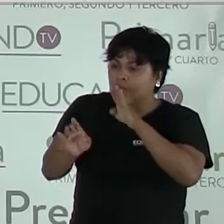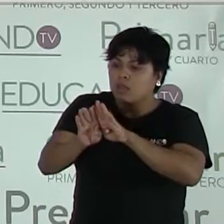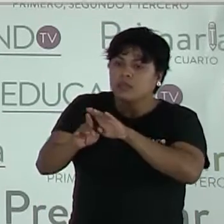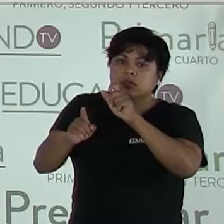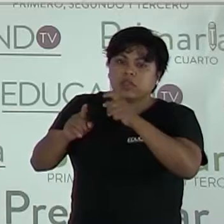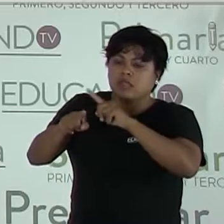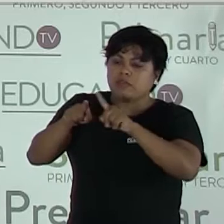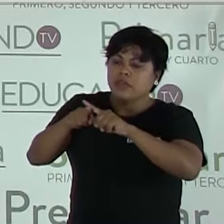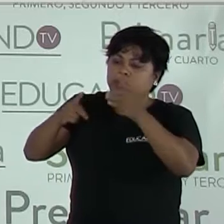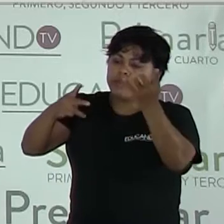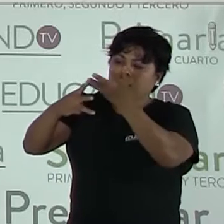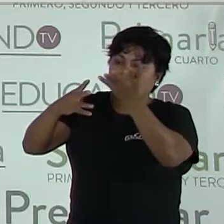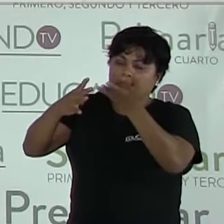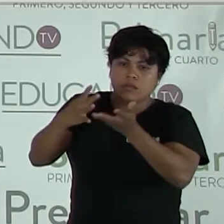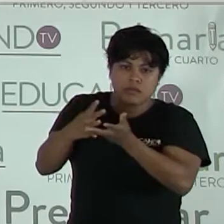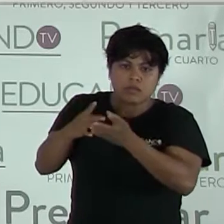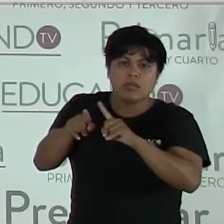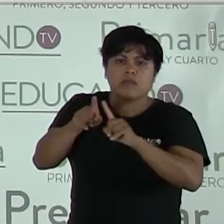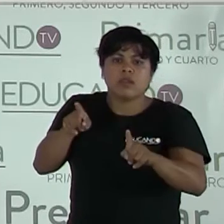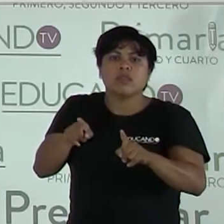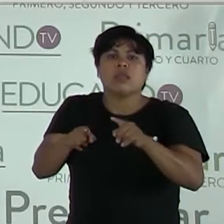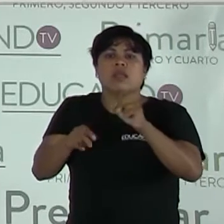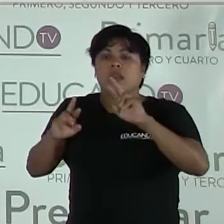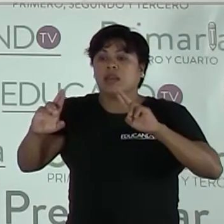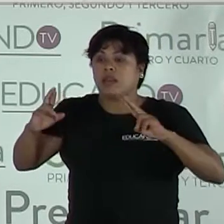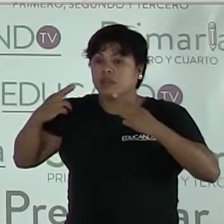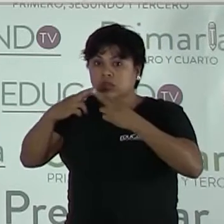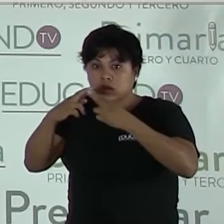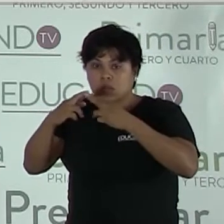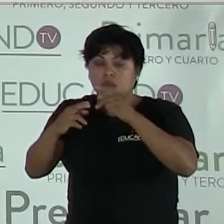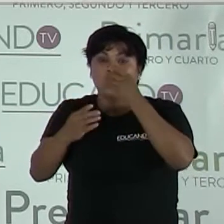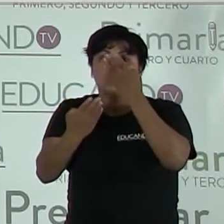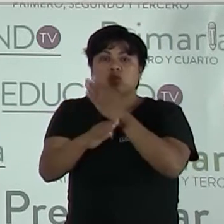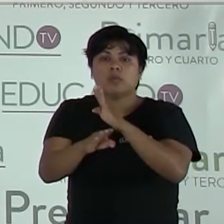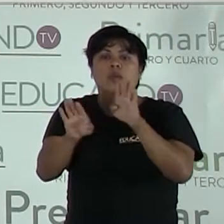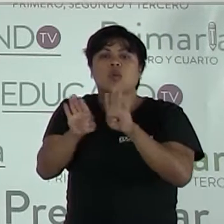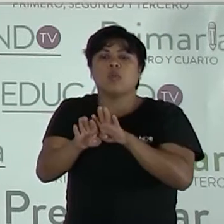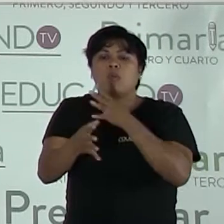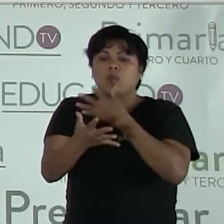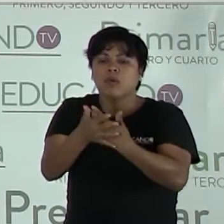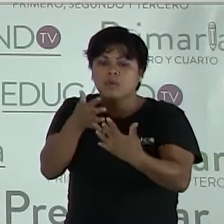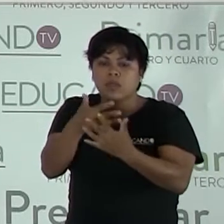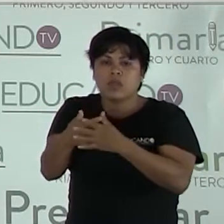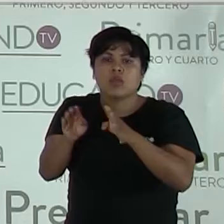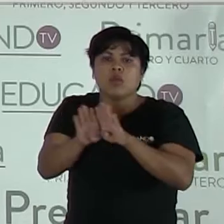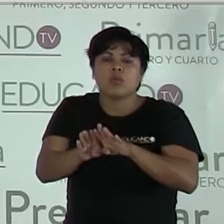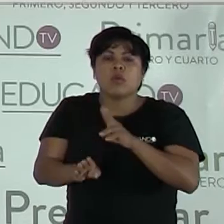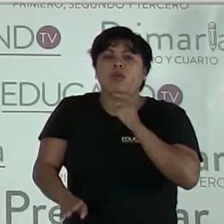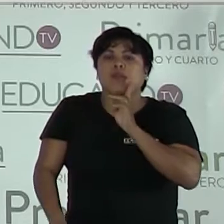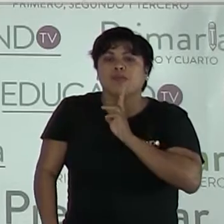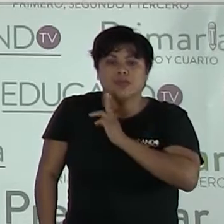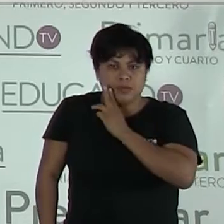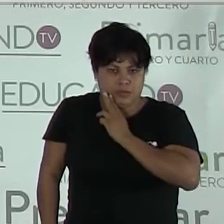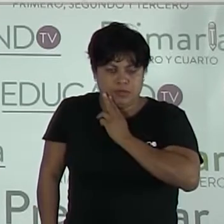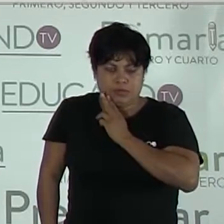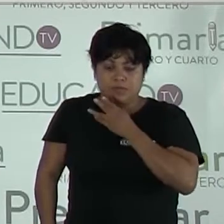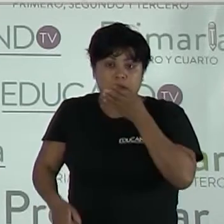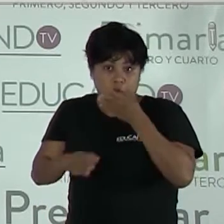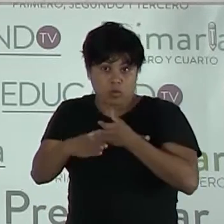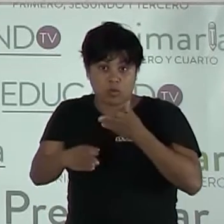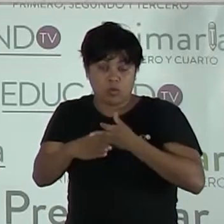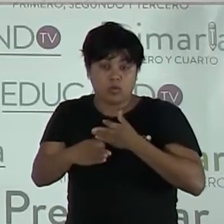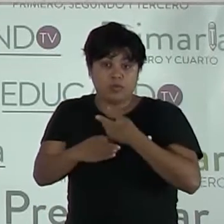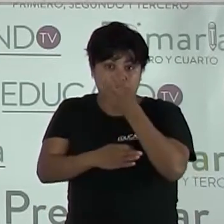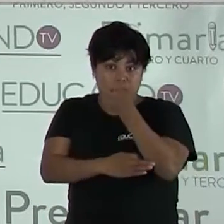estructura, partes y todo lo relacionado con la creación de noticias. Para ello, el día de